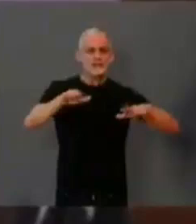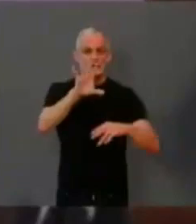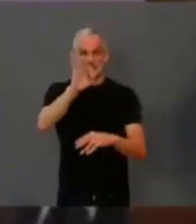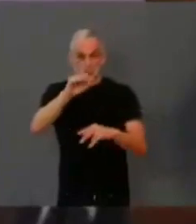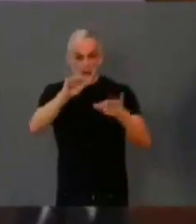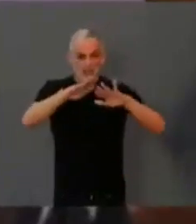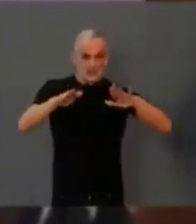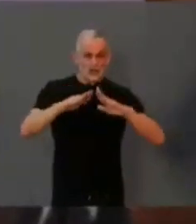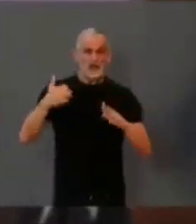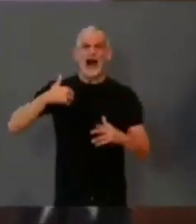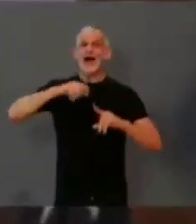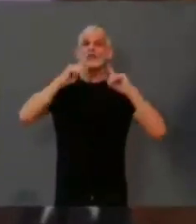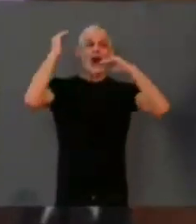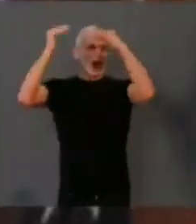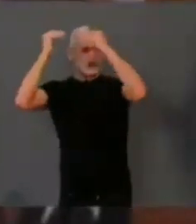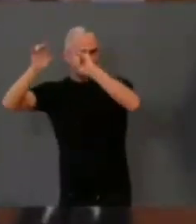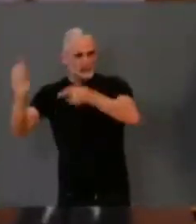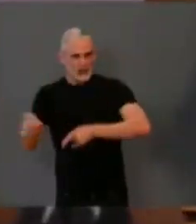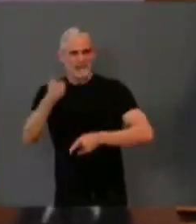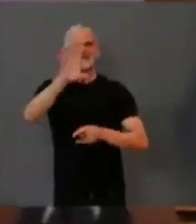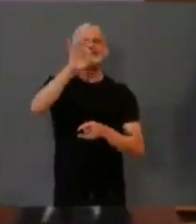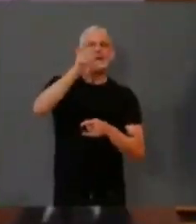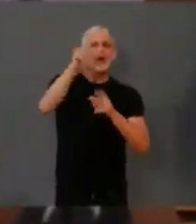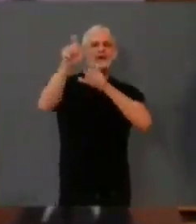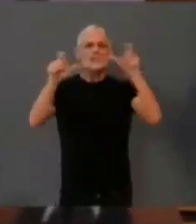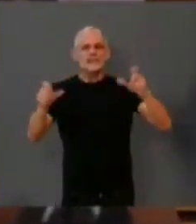50 adultos 50